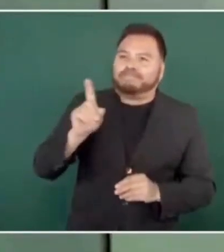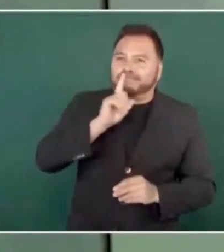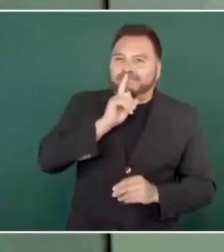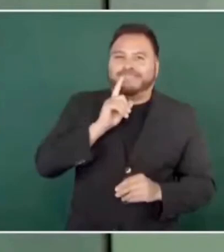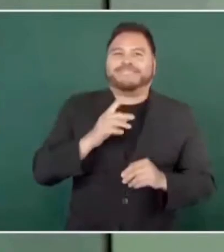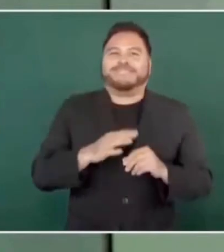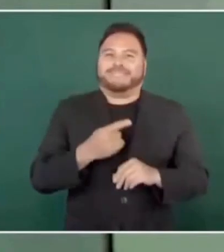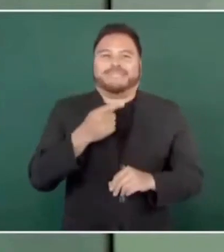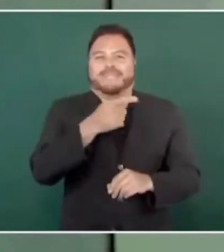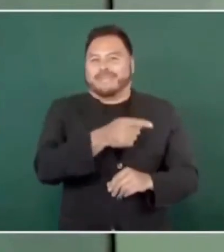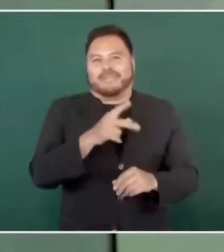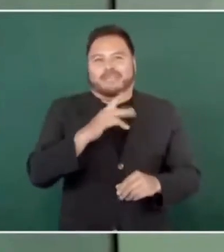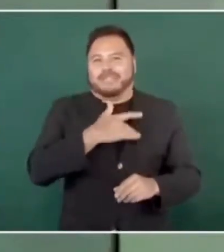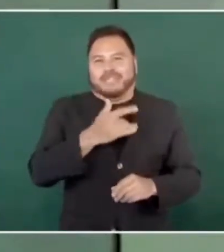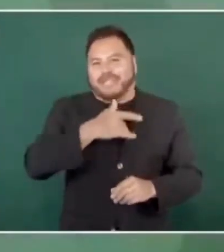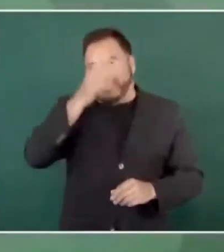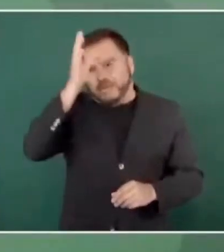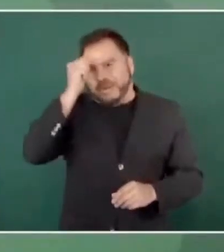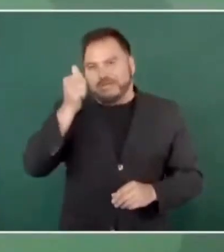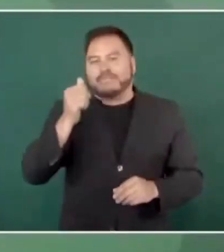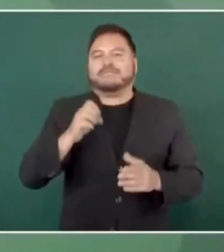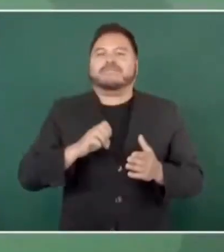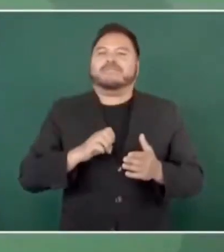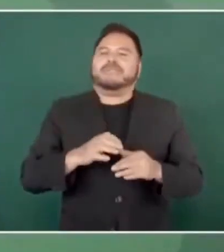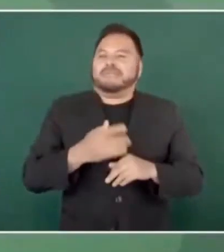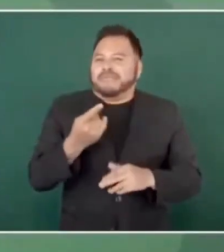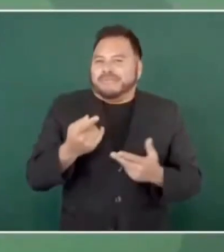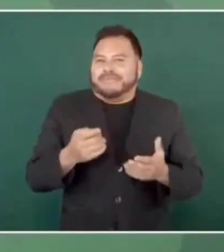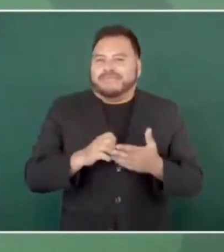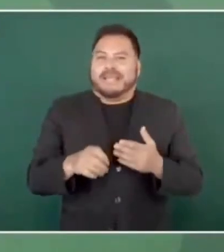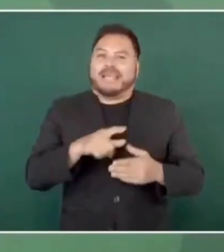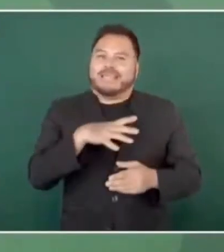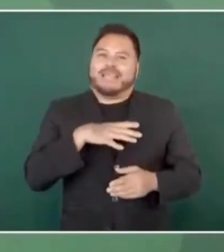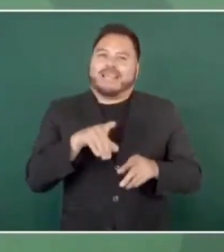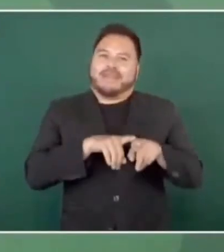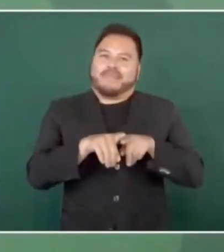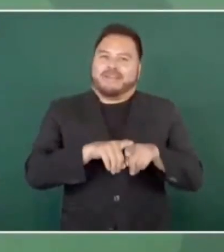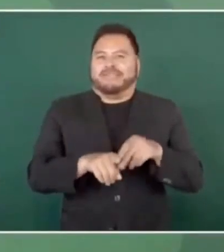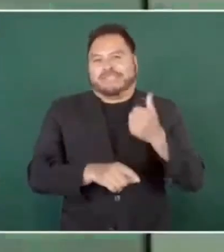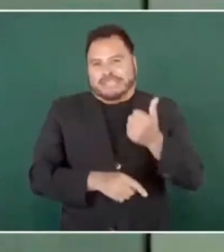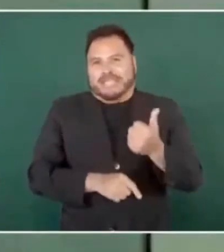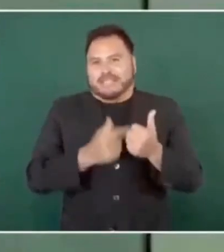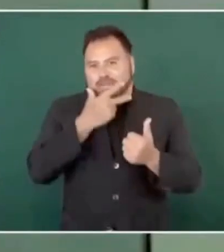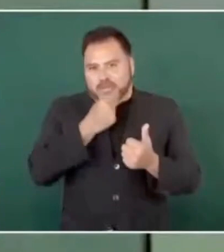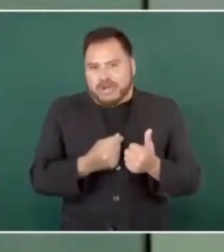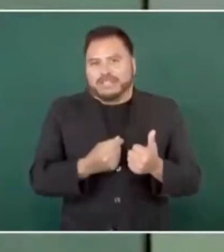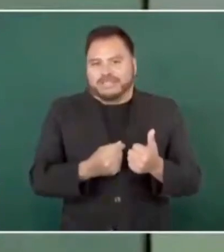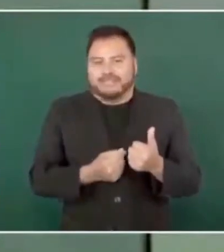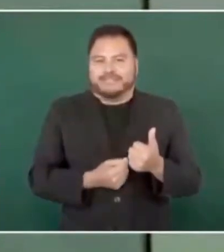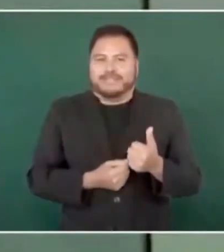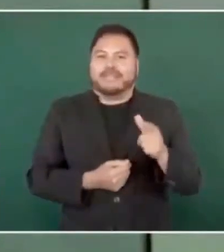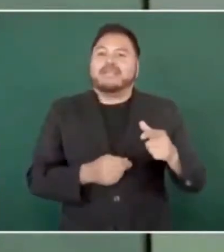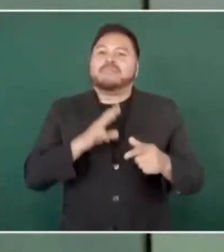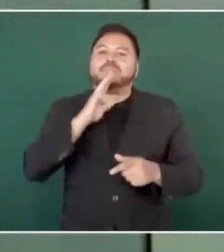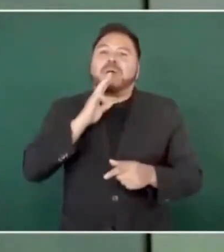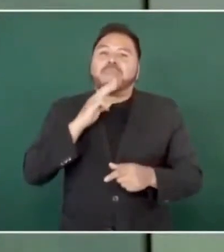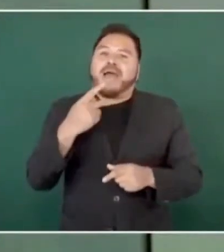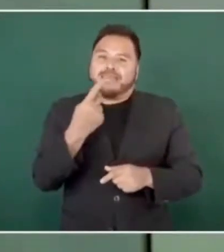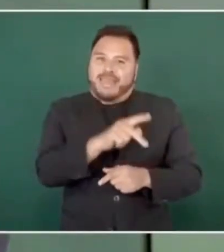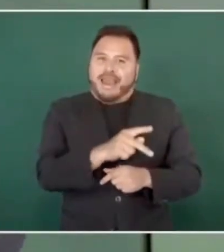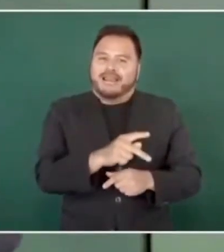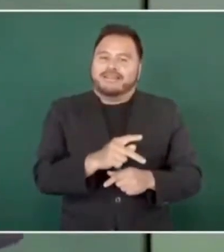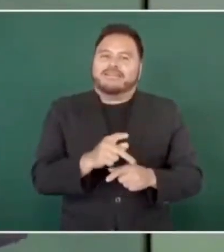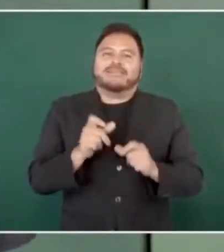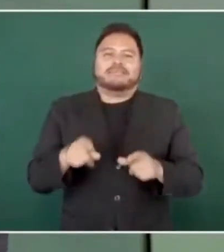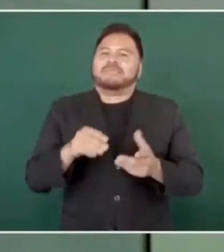él no está de acuerdo porque son creo que 6 hermanos hombres y la mamá